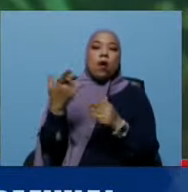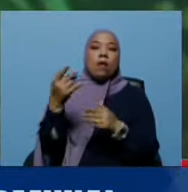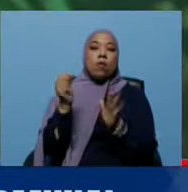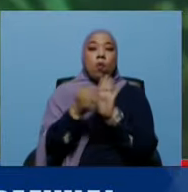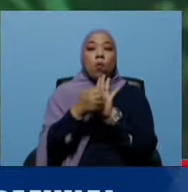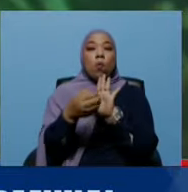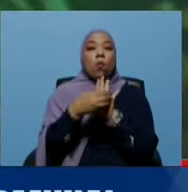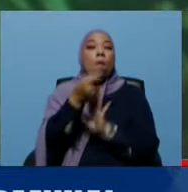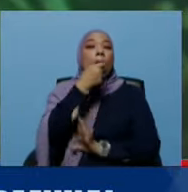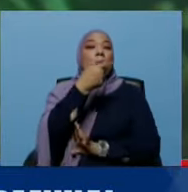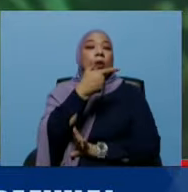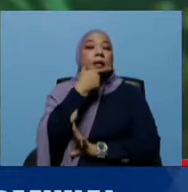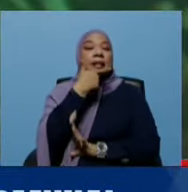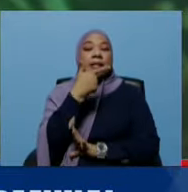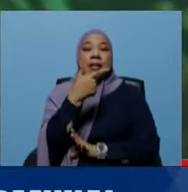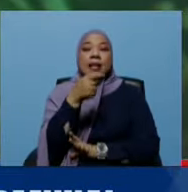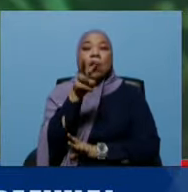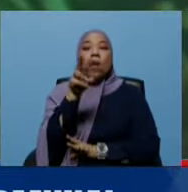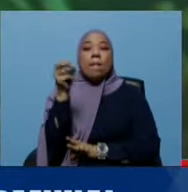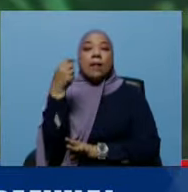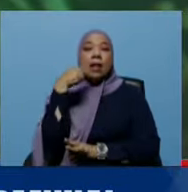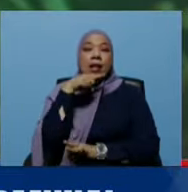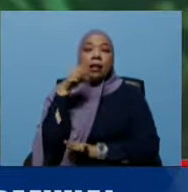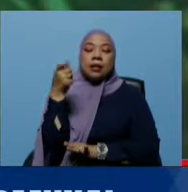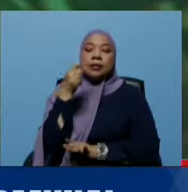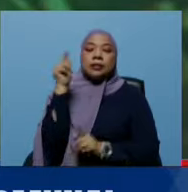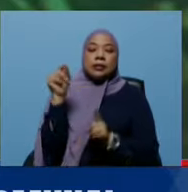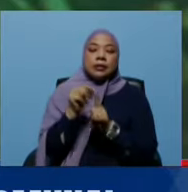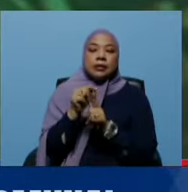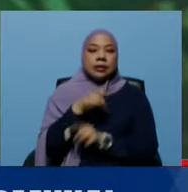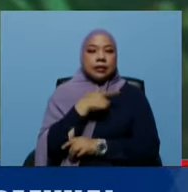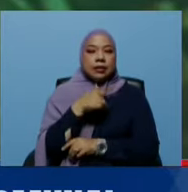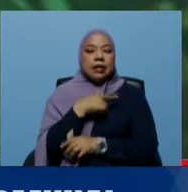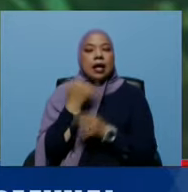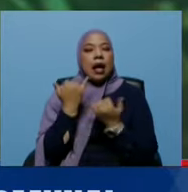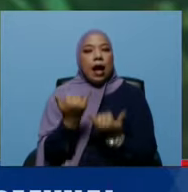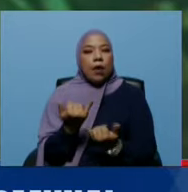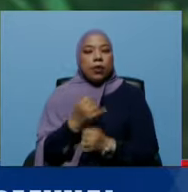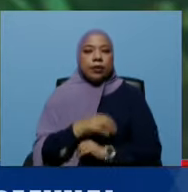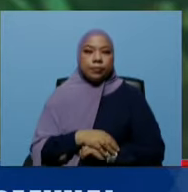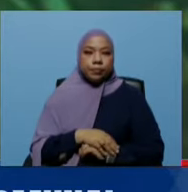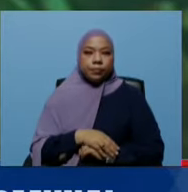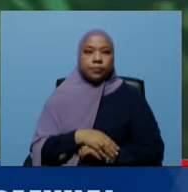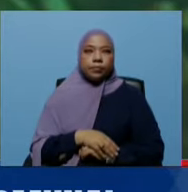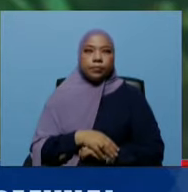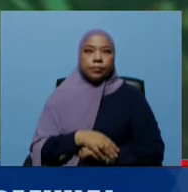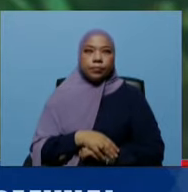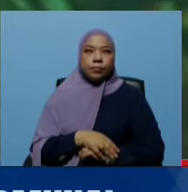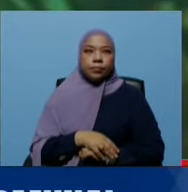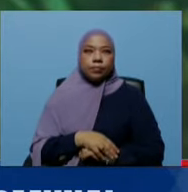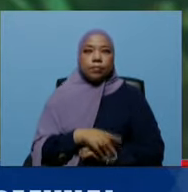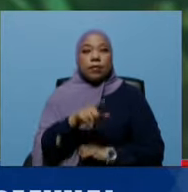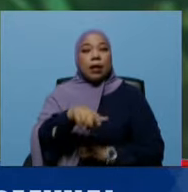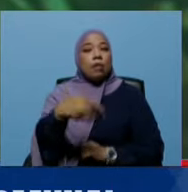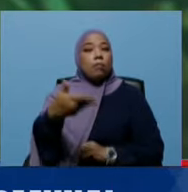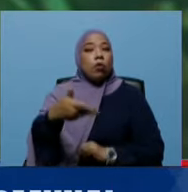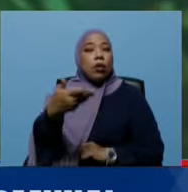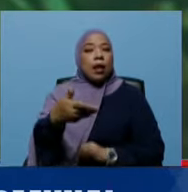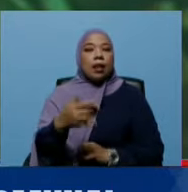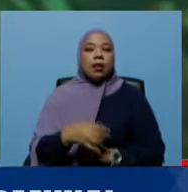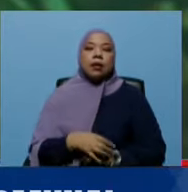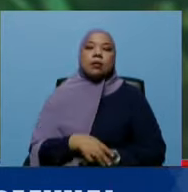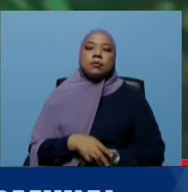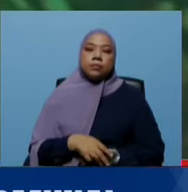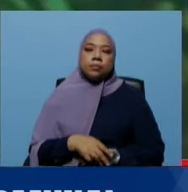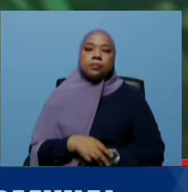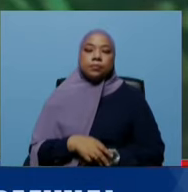simbólica, bonita para inspirarse. Ahora, fíjense ustedes, muy importante,